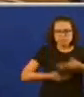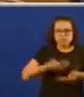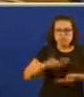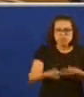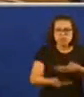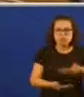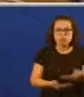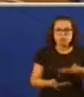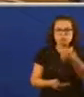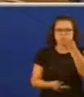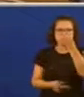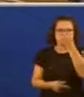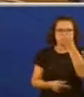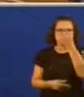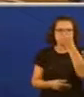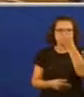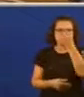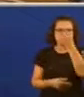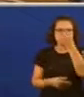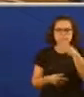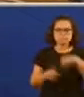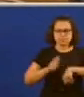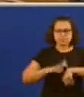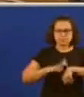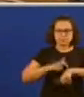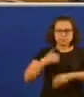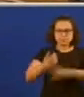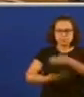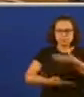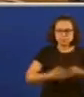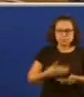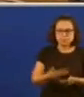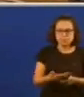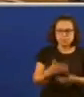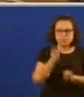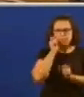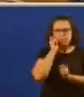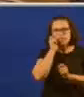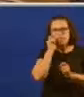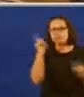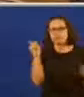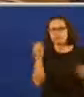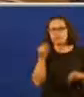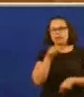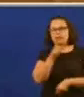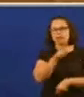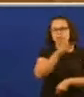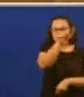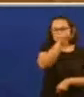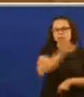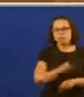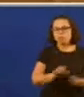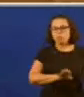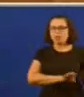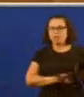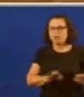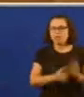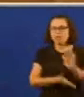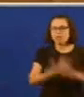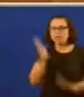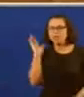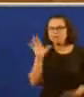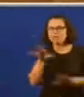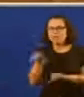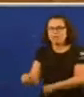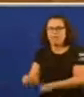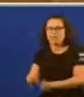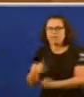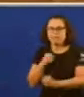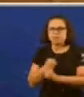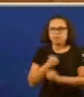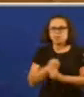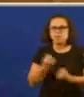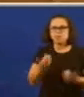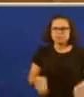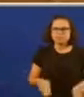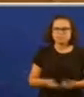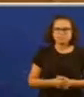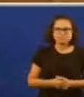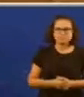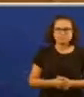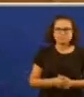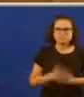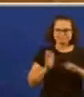tempo nos dirá cale aporta asiratoria que vostede vai usar. Pero falemos agora